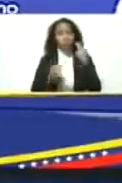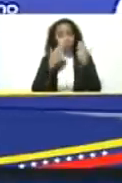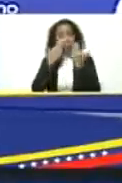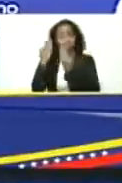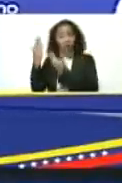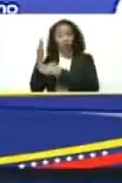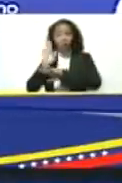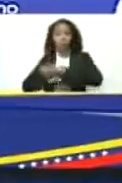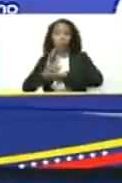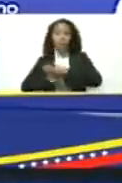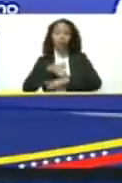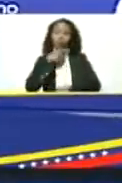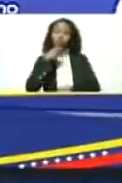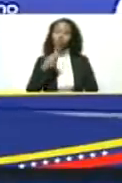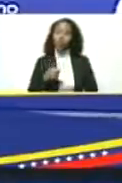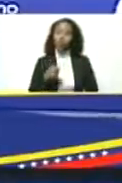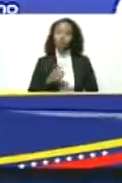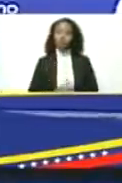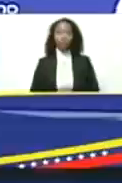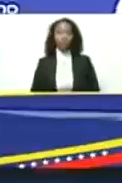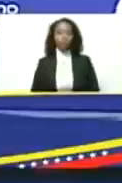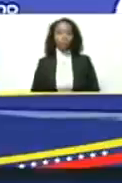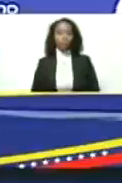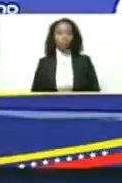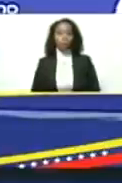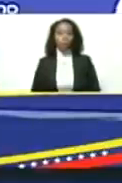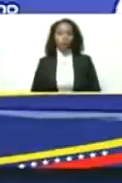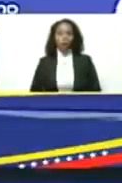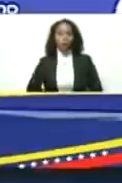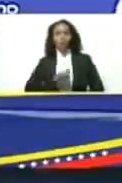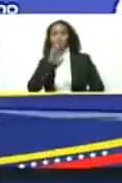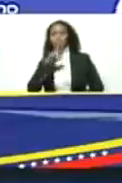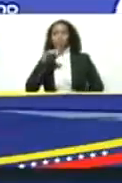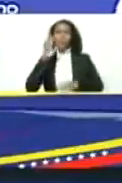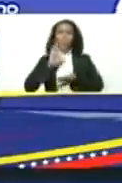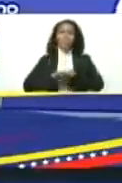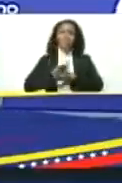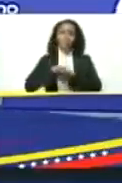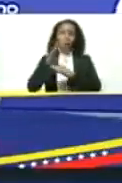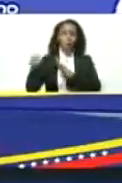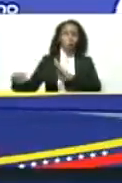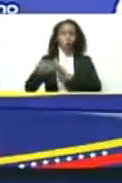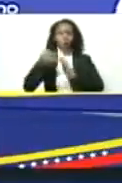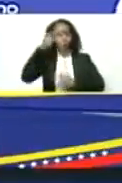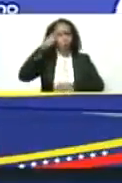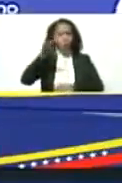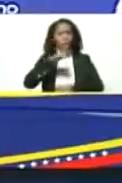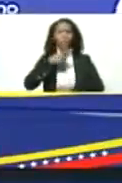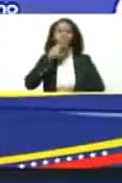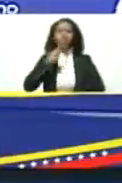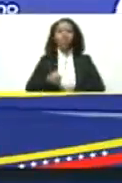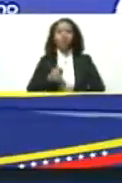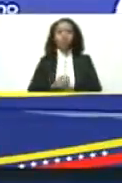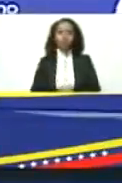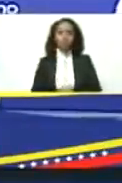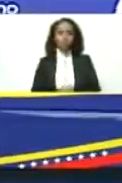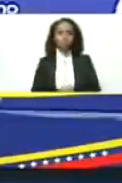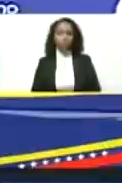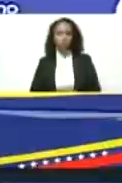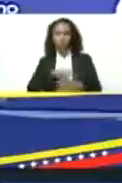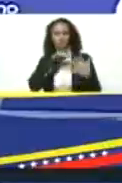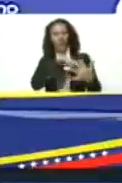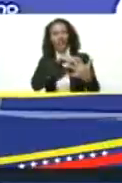haciendo con Rusia. Es un crimen lo que están haciendo contra el pueblo ruso. Una